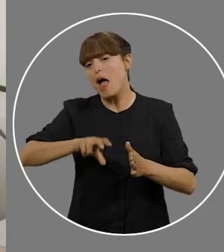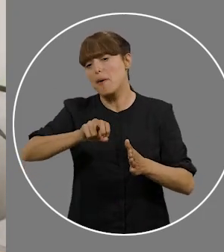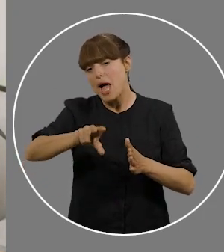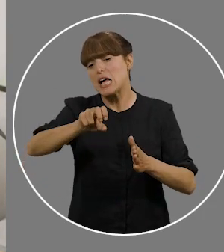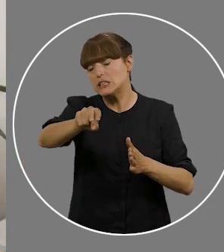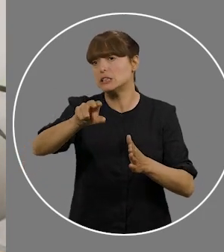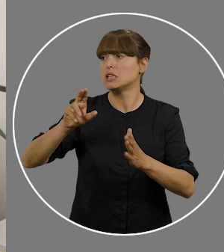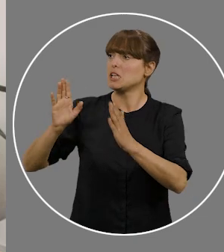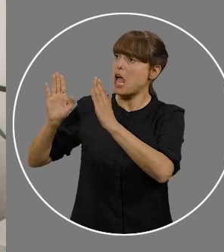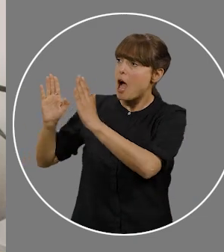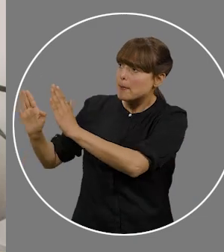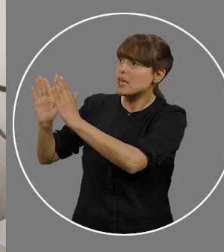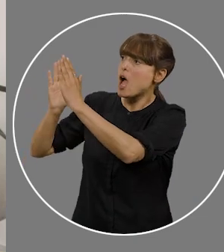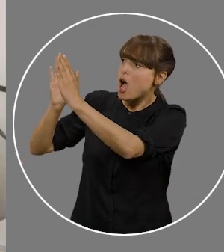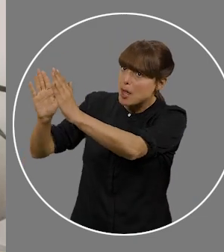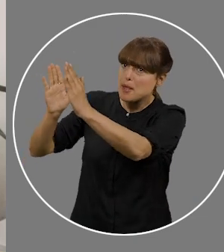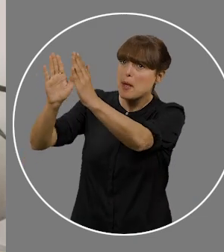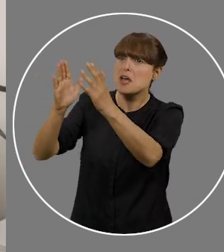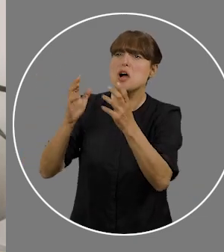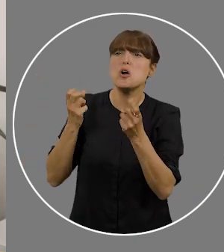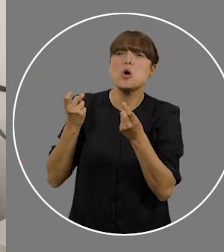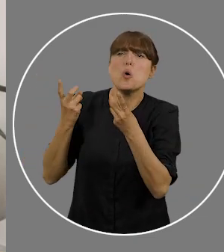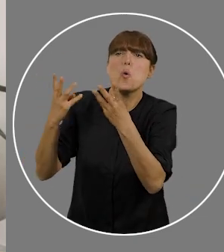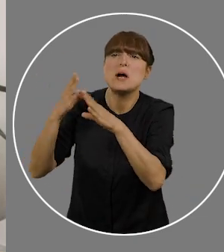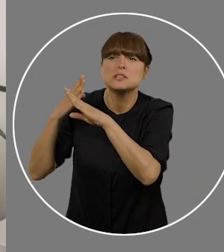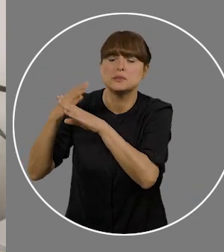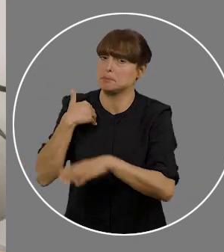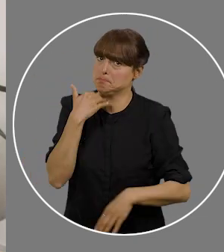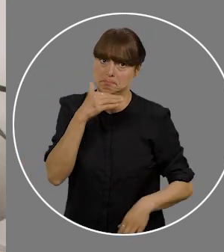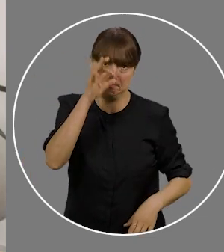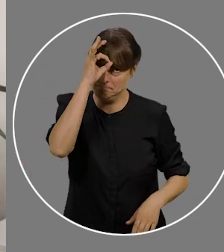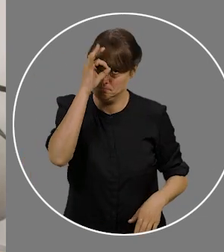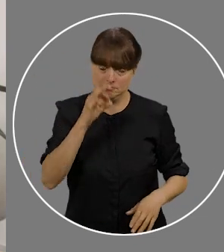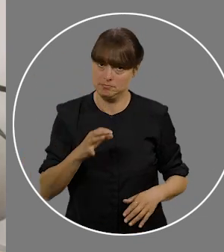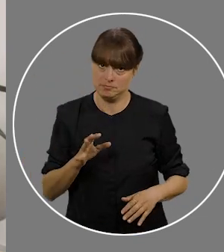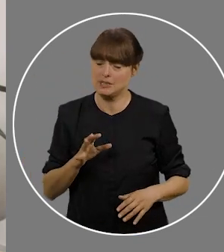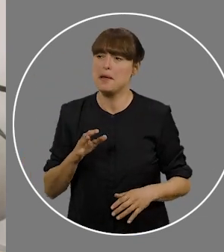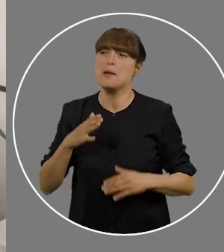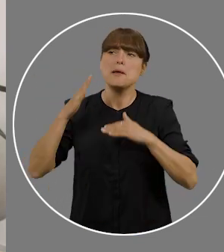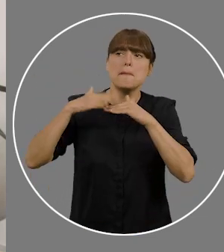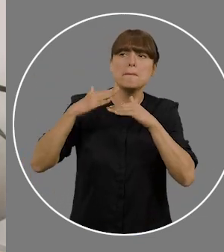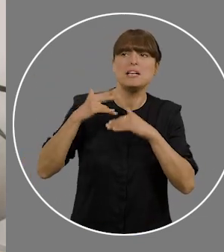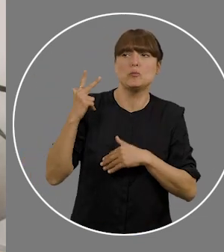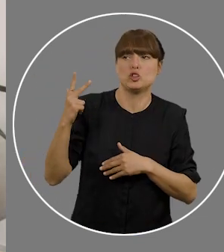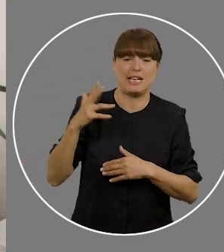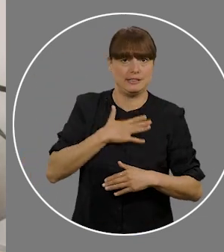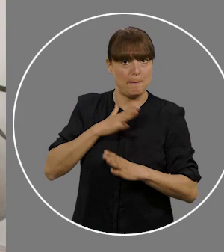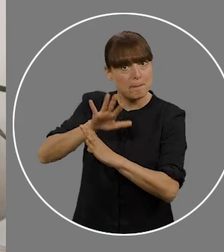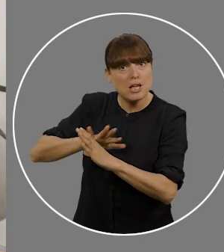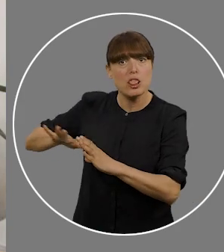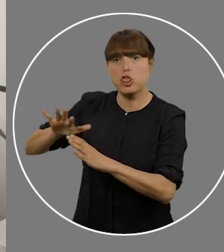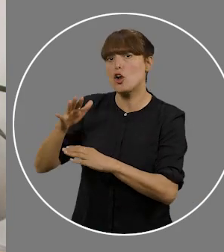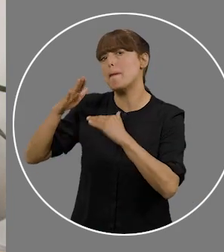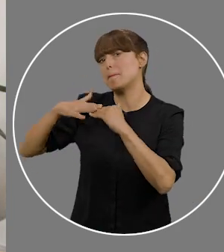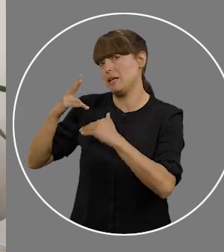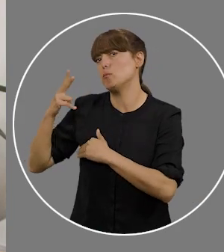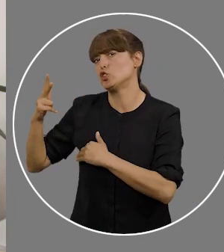luego un poco más, pero no les sabría decir los que había. ¿Cuántas filas recuerdan? Pues no, por lo menos 3 sí. 3 filas.